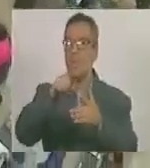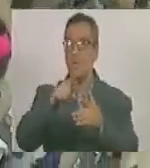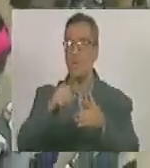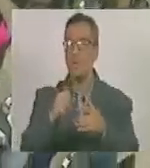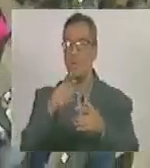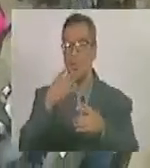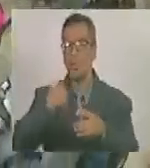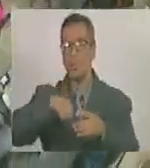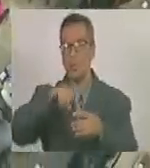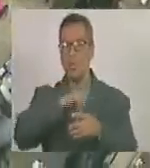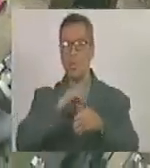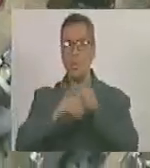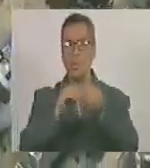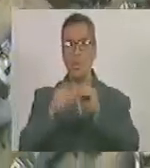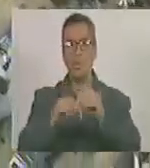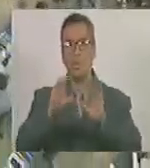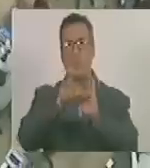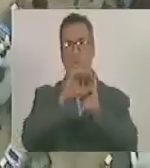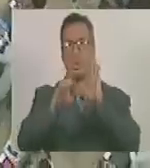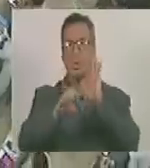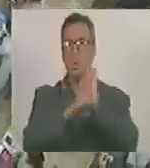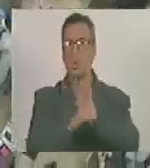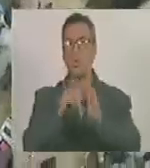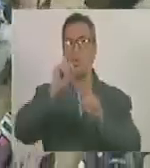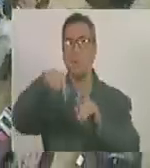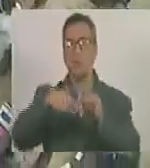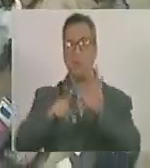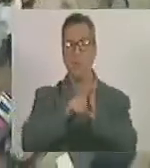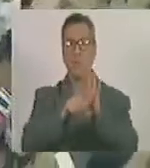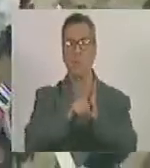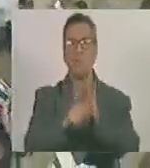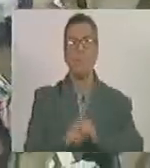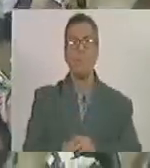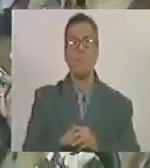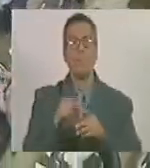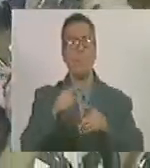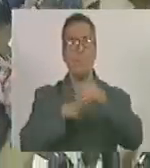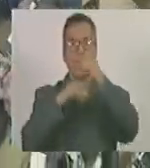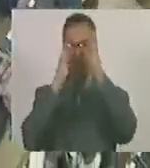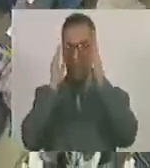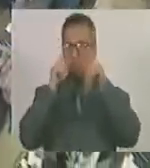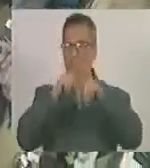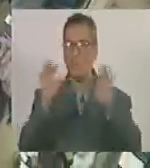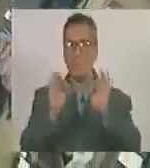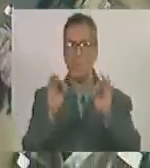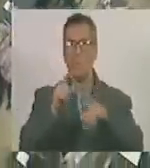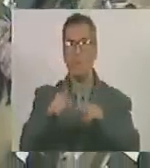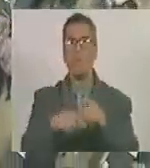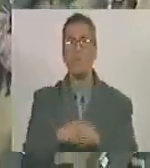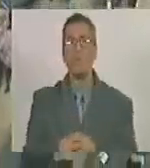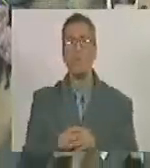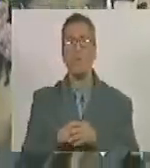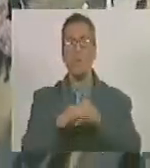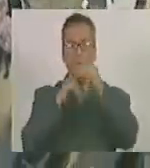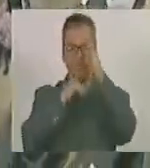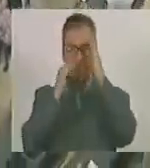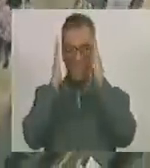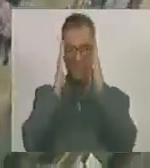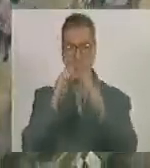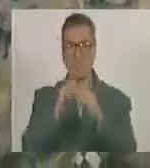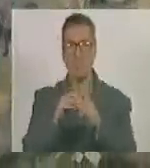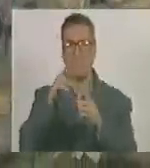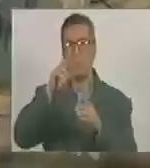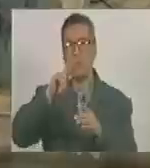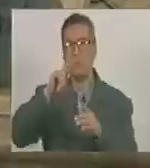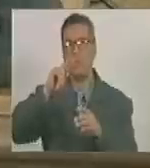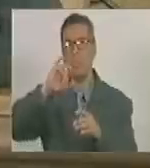lo establecido en nuestra Constitución y las leyes. Sin más a qué referirme, quedo de usted. Atentamente,